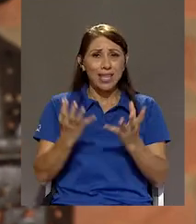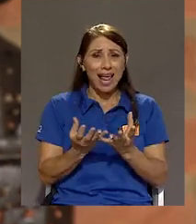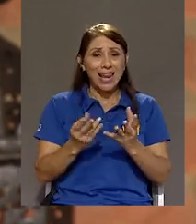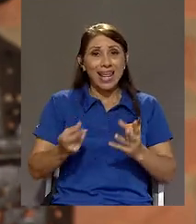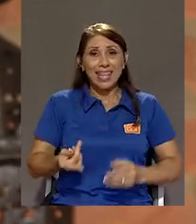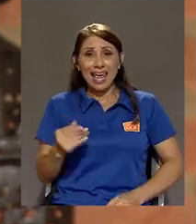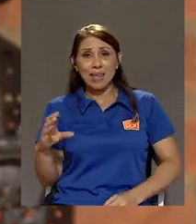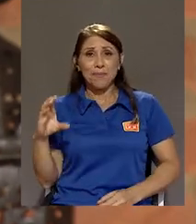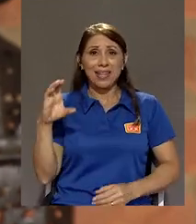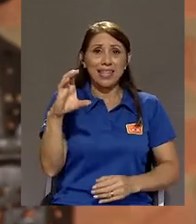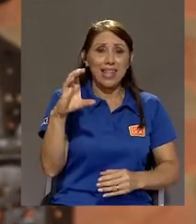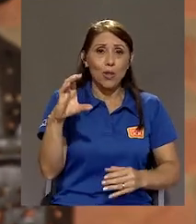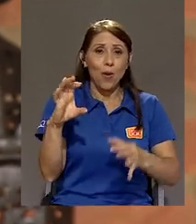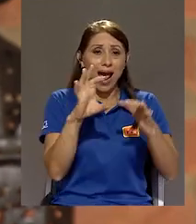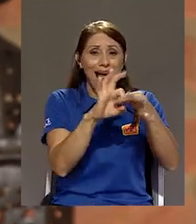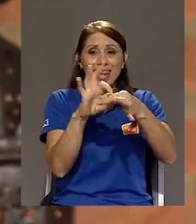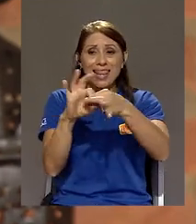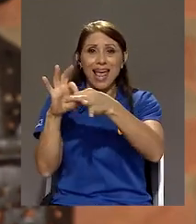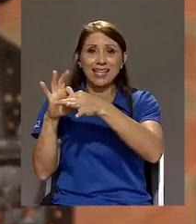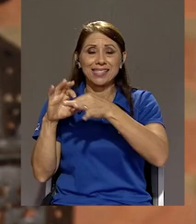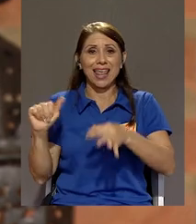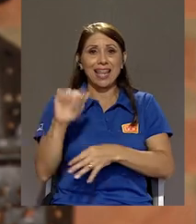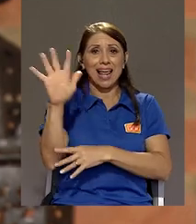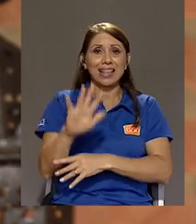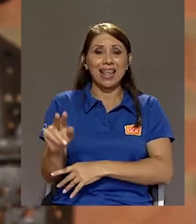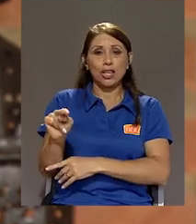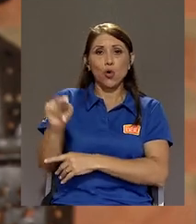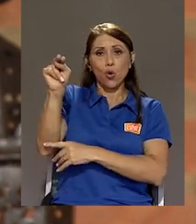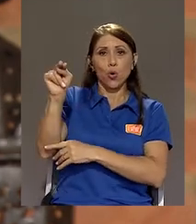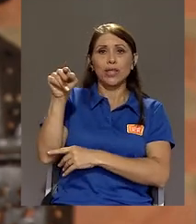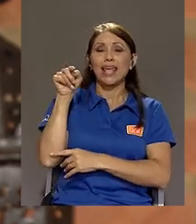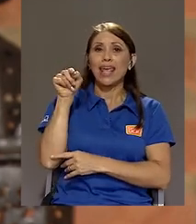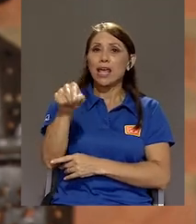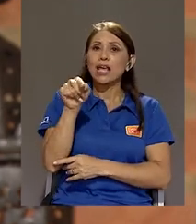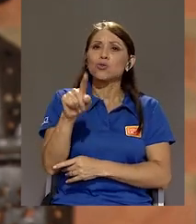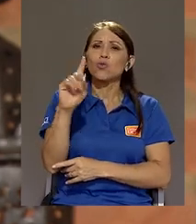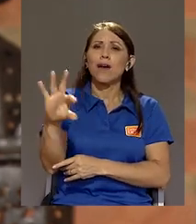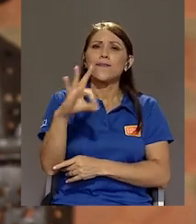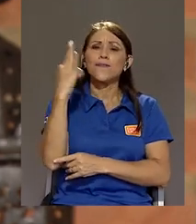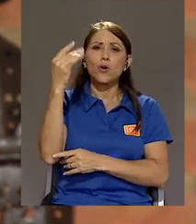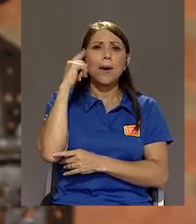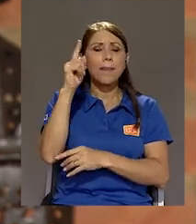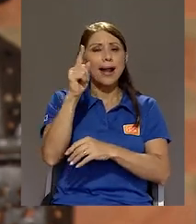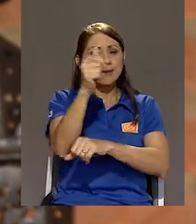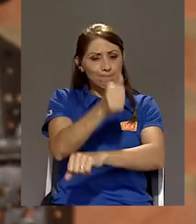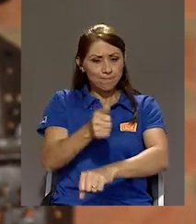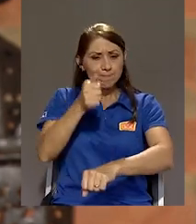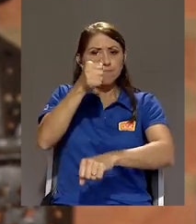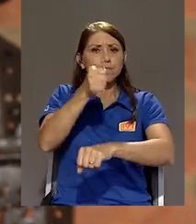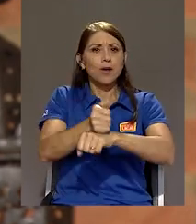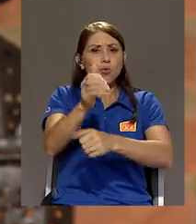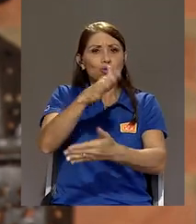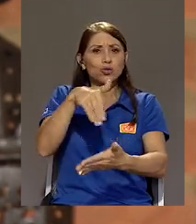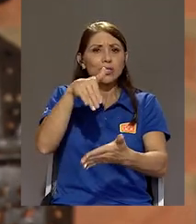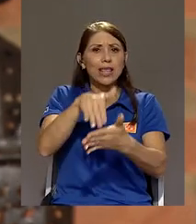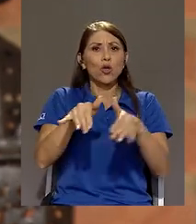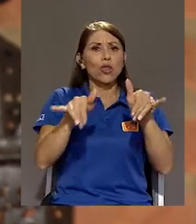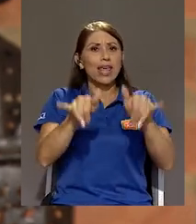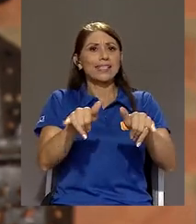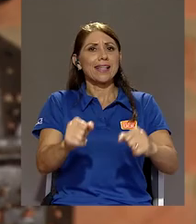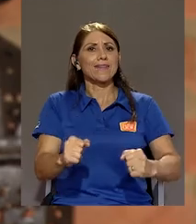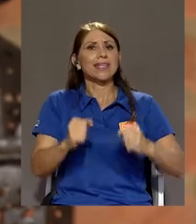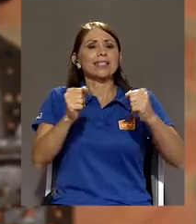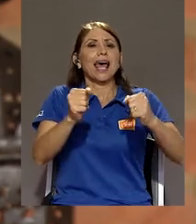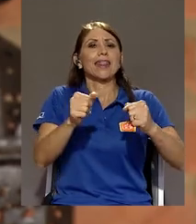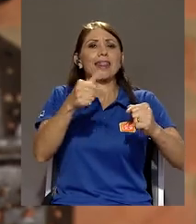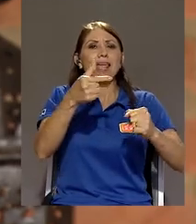Atlántico Norte como un mecanismo para crear un centro de estabilidad geopolítica, ¿verdad?,